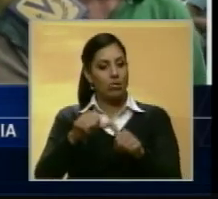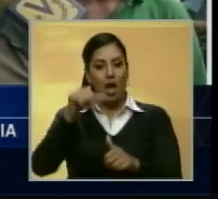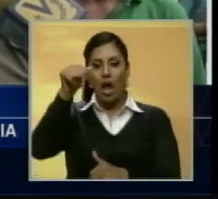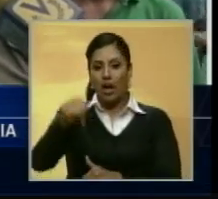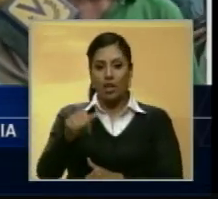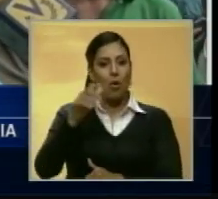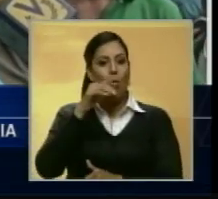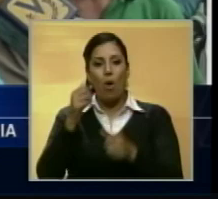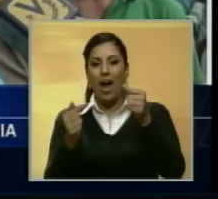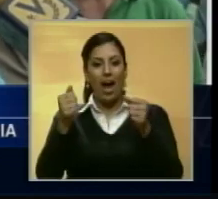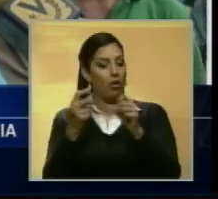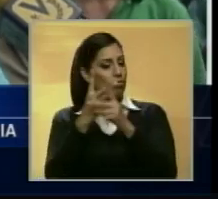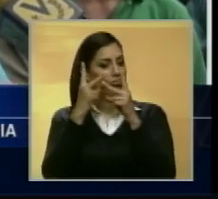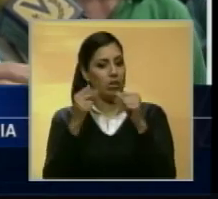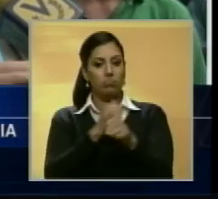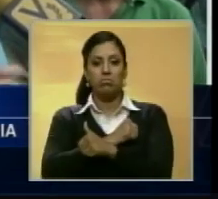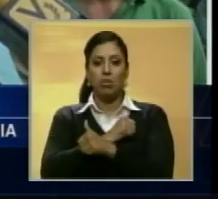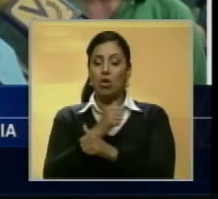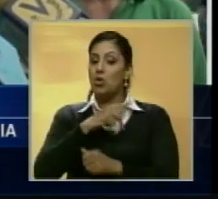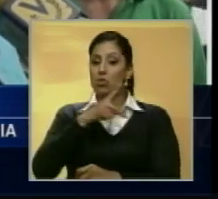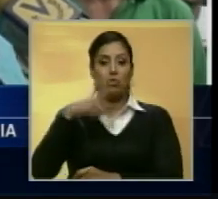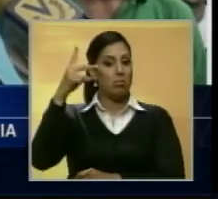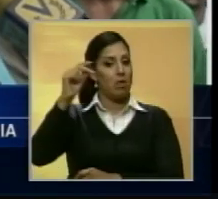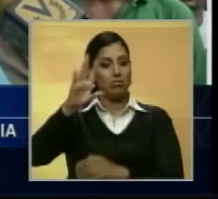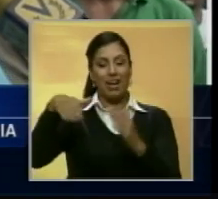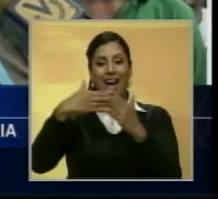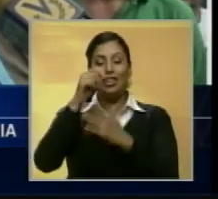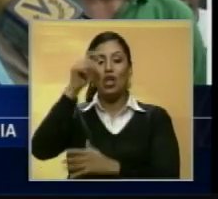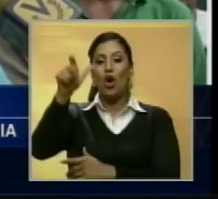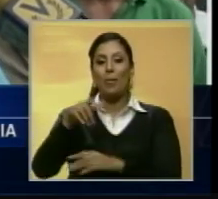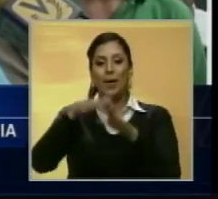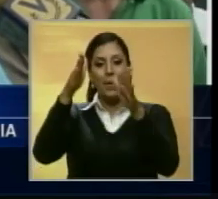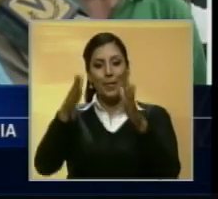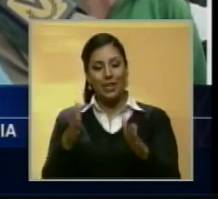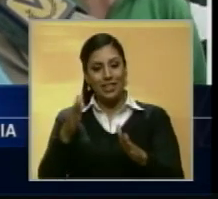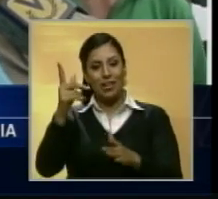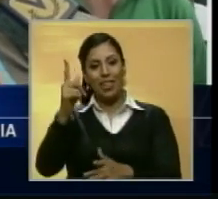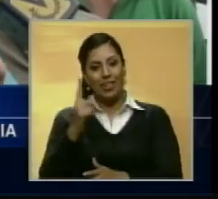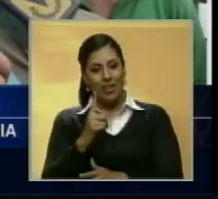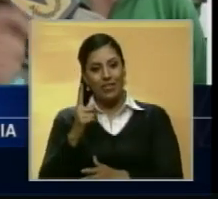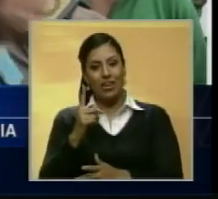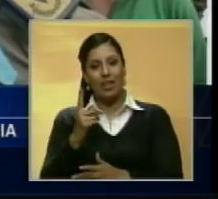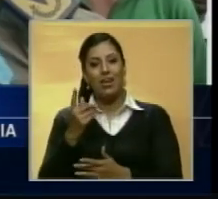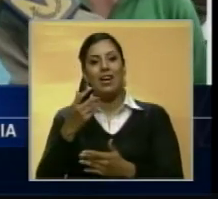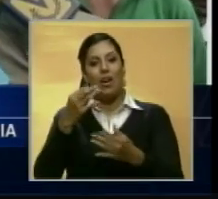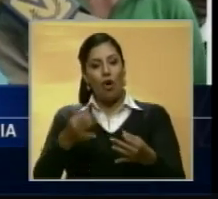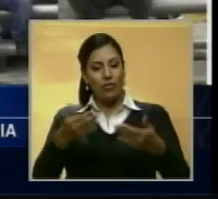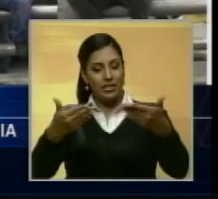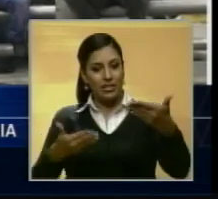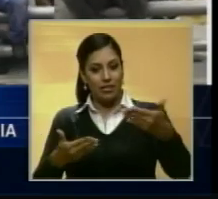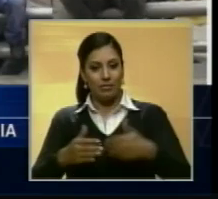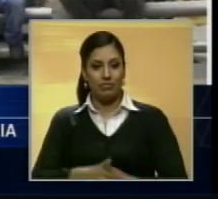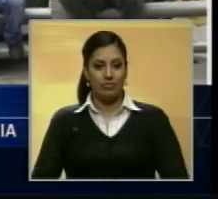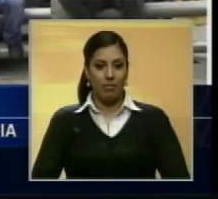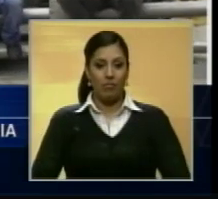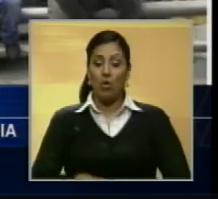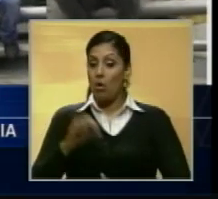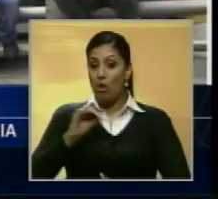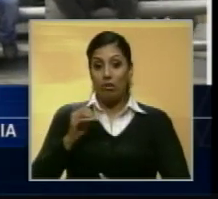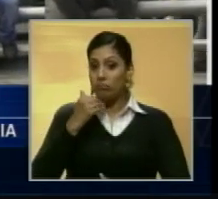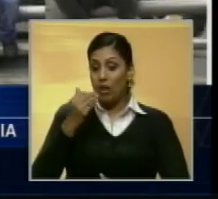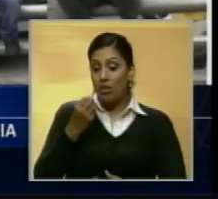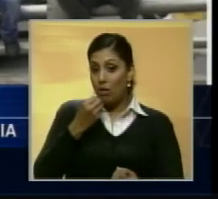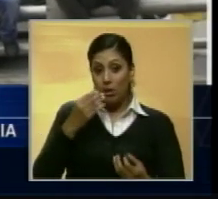aquí. No va a haber movilización, no nos vamos a ir hasta que el señor ministro no nos dé la gaceta o no